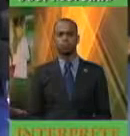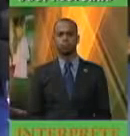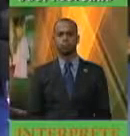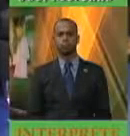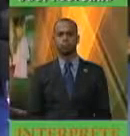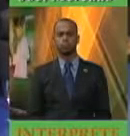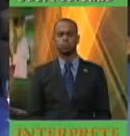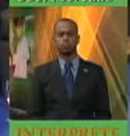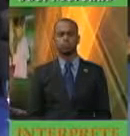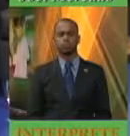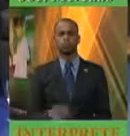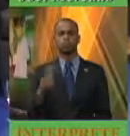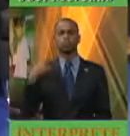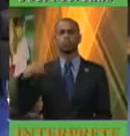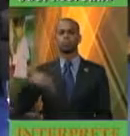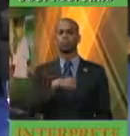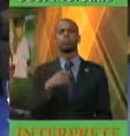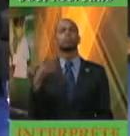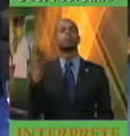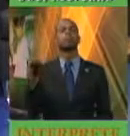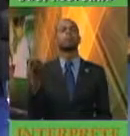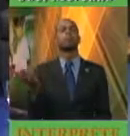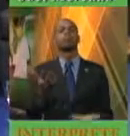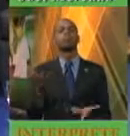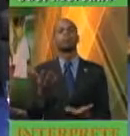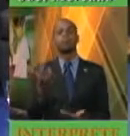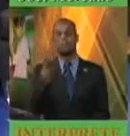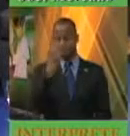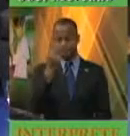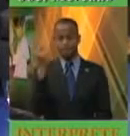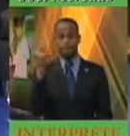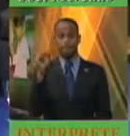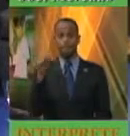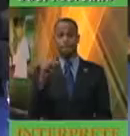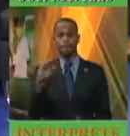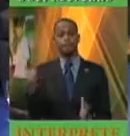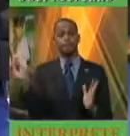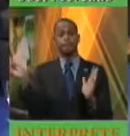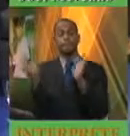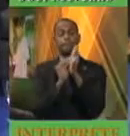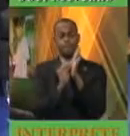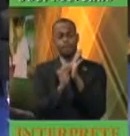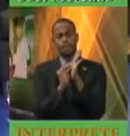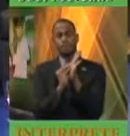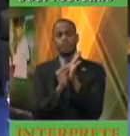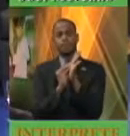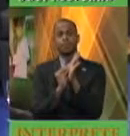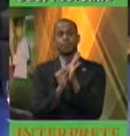Sí, nosotros allá estamos para conmemorar y que esto quede plasmado